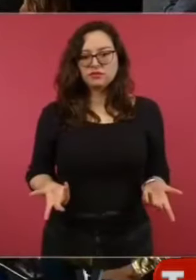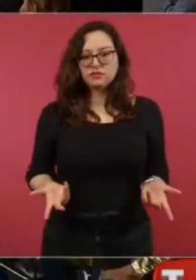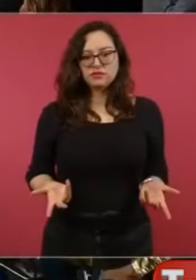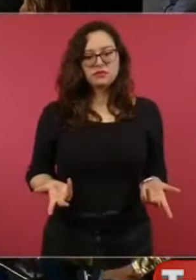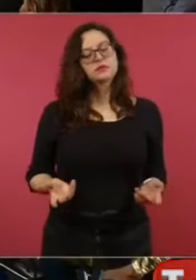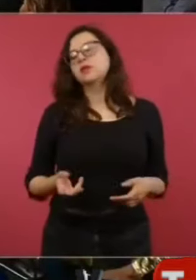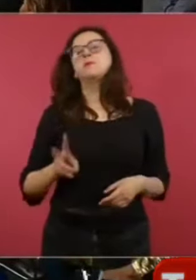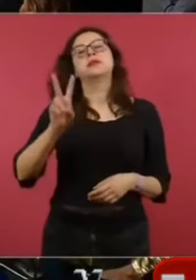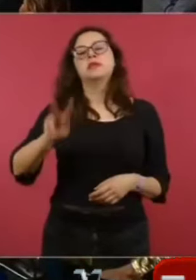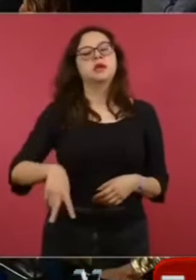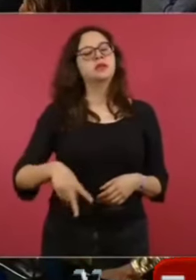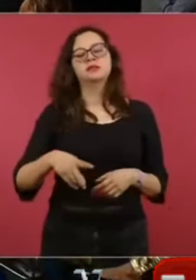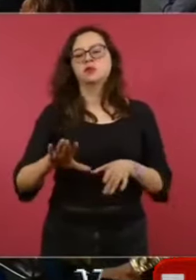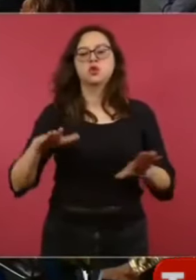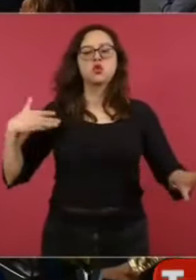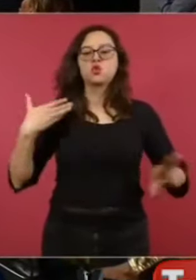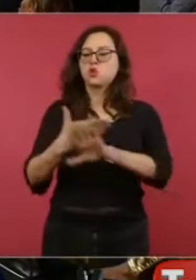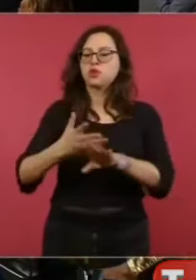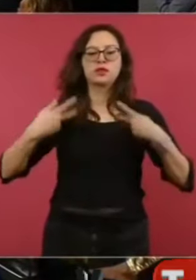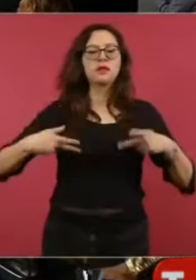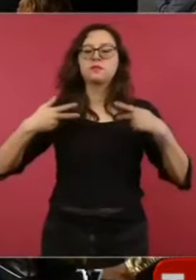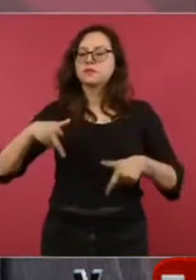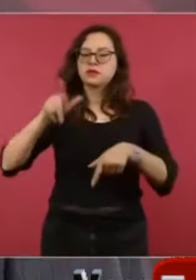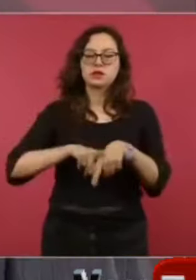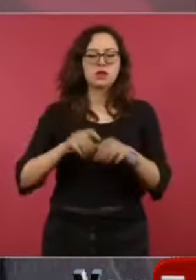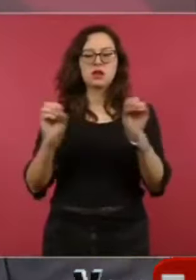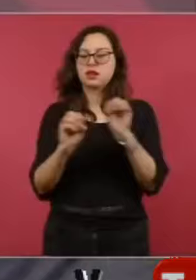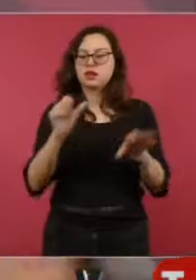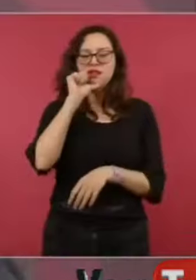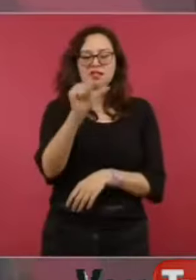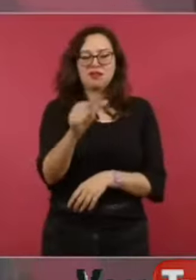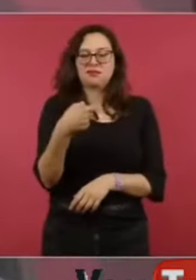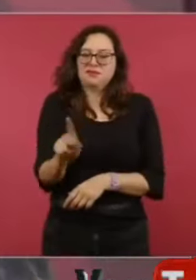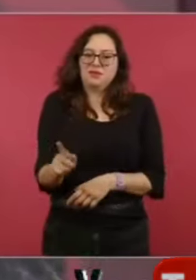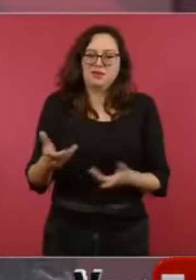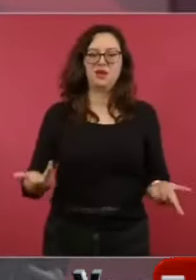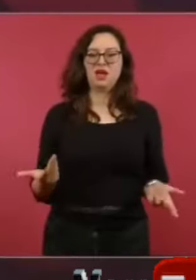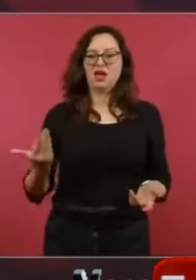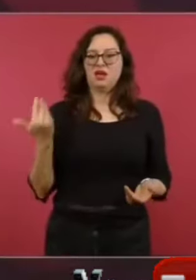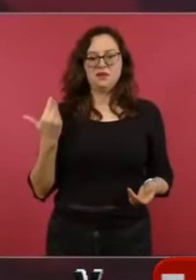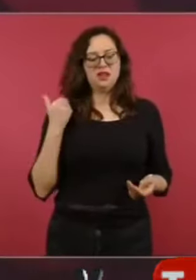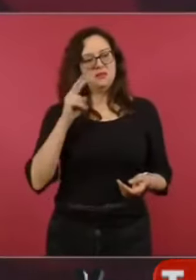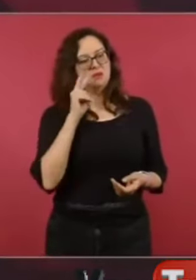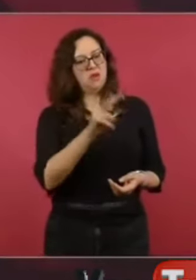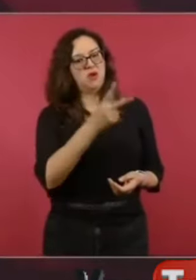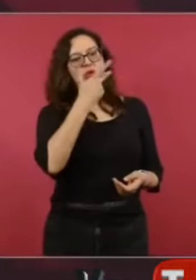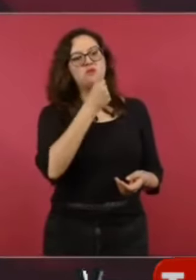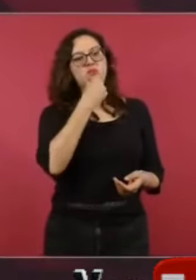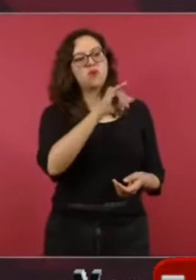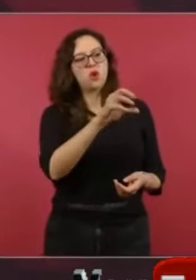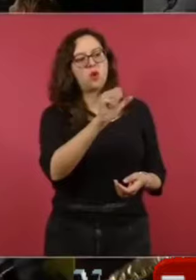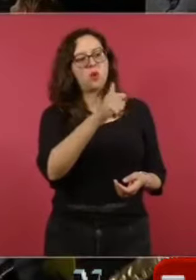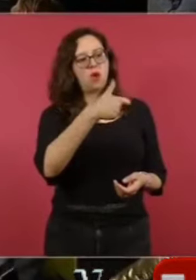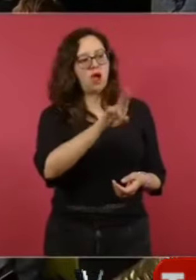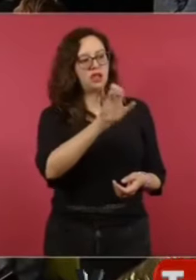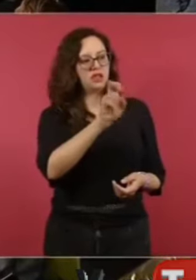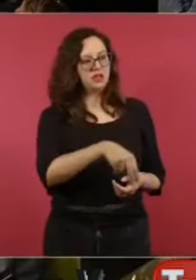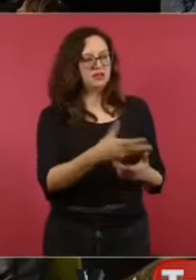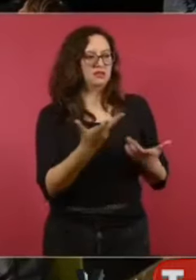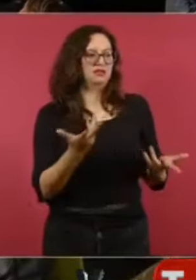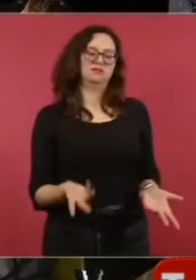es nada personal, pero ¿en qué andan? Estaba yo viendo a Joaquín, ¿por qué no lo pones? Nada